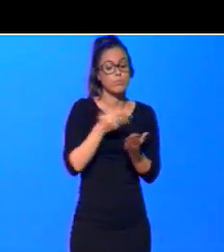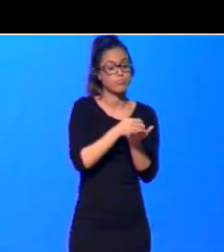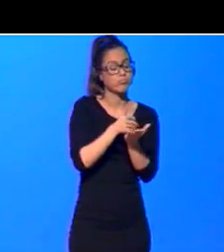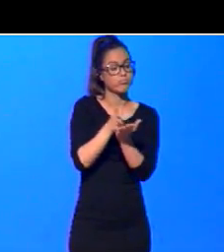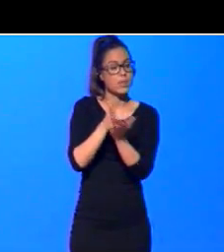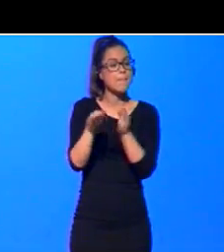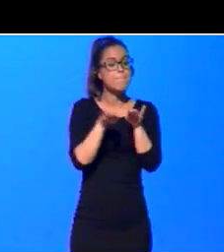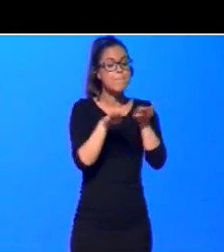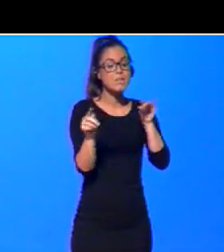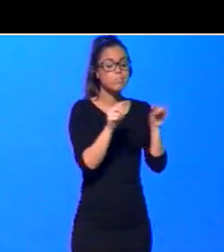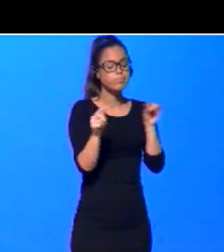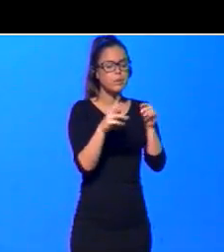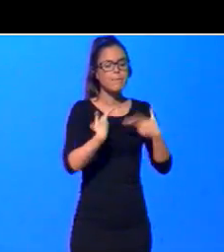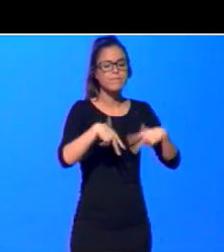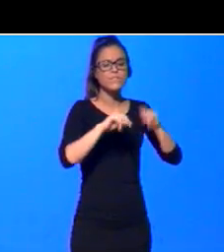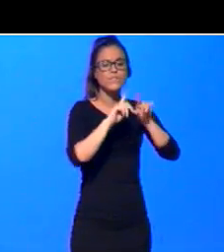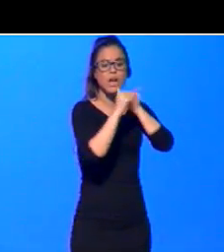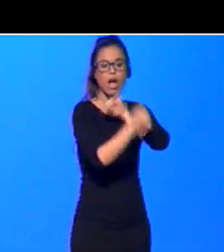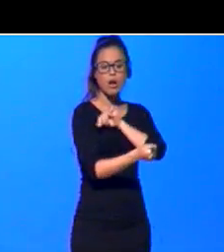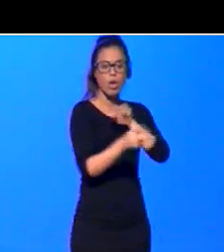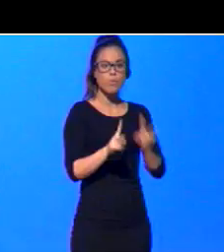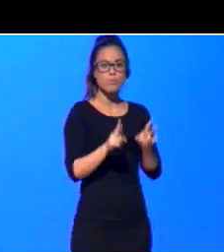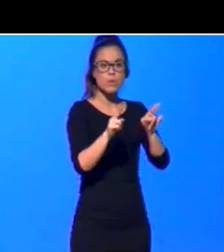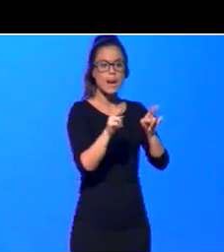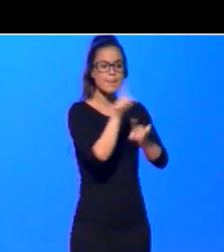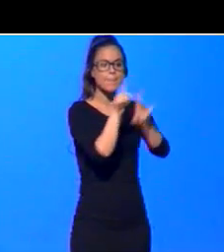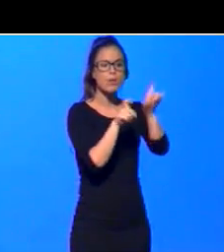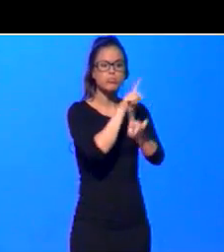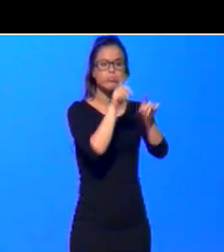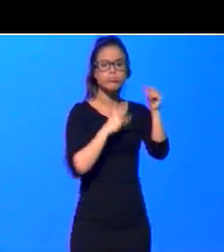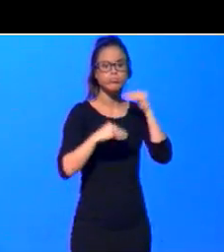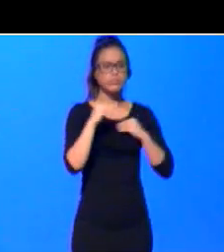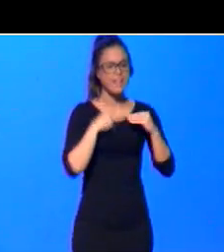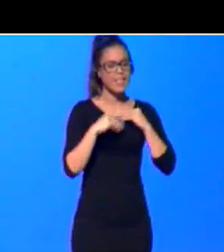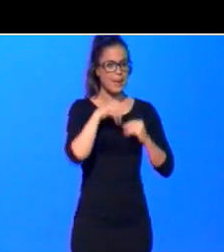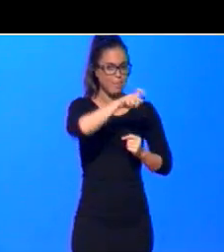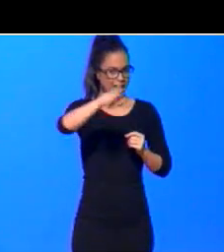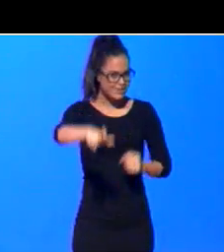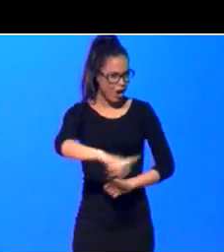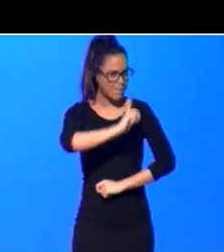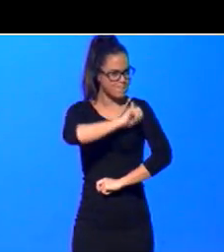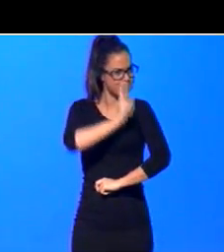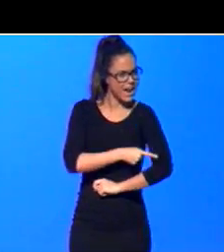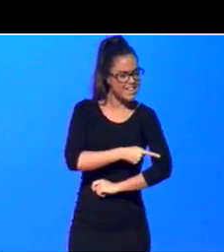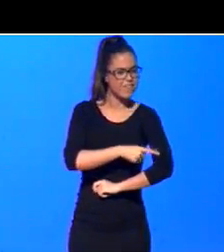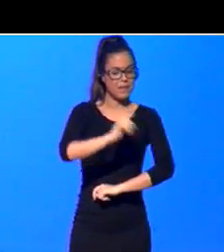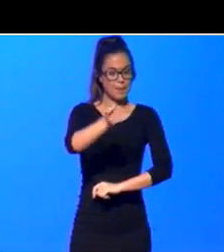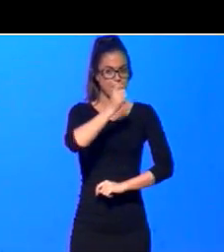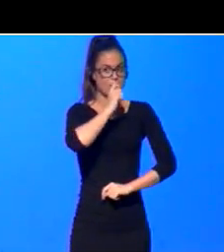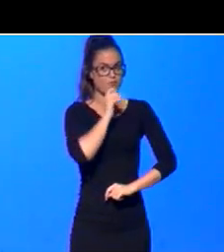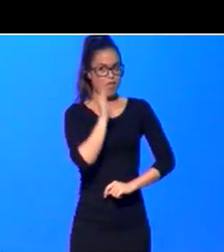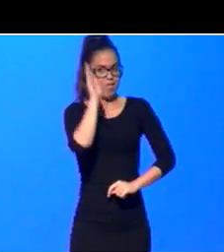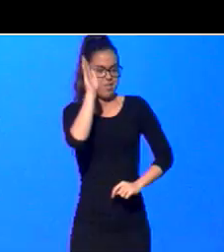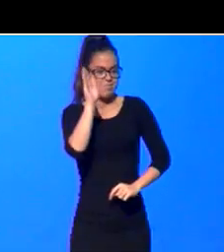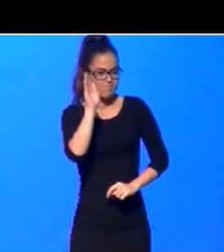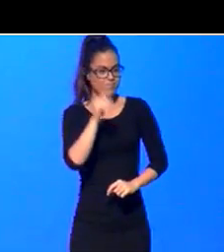mesa abriremos un turno de preguntas para las más valientes y que puedan coger el micrófono y preguntar. Pero